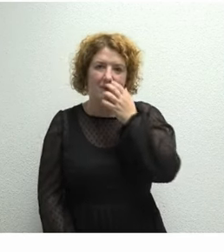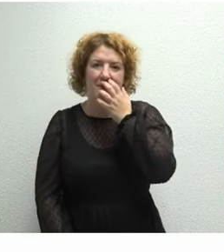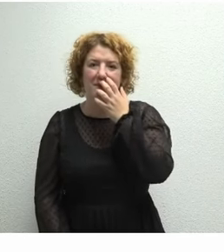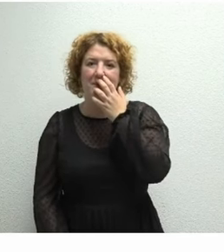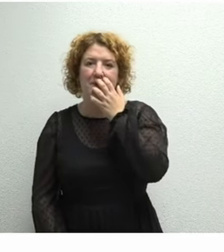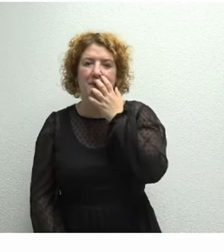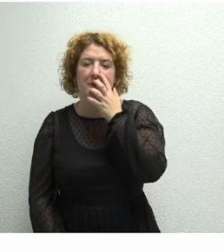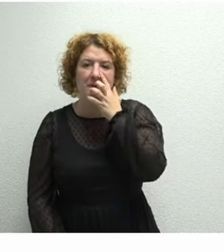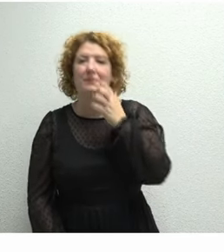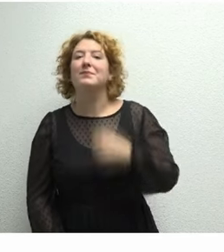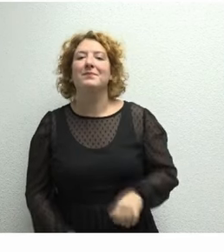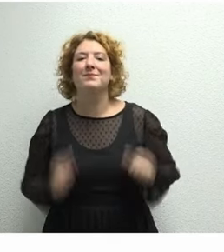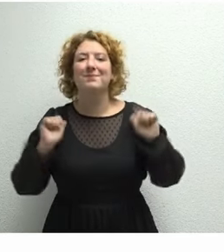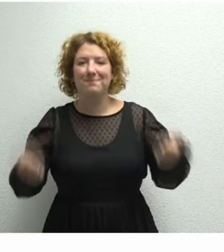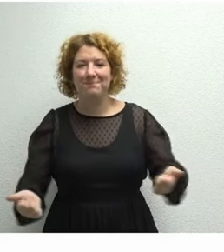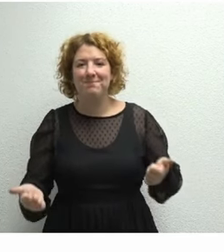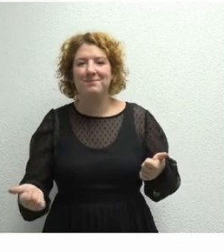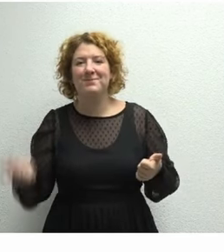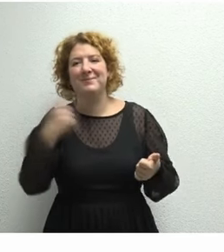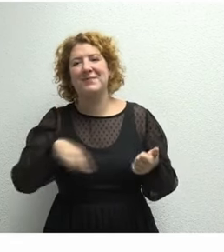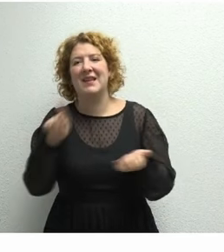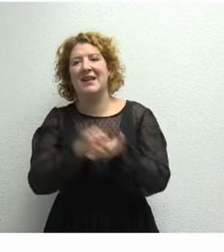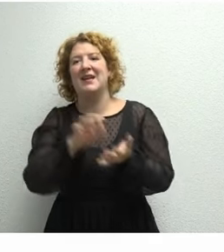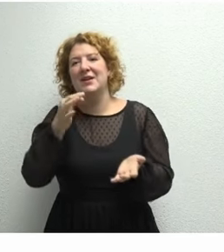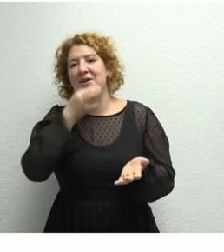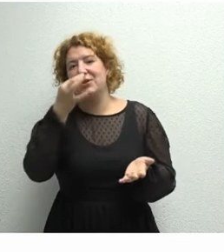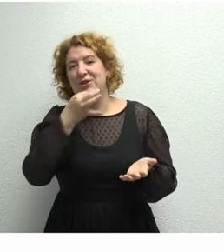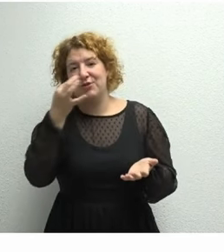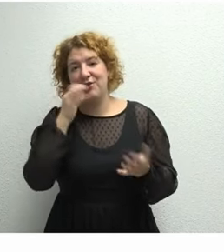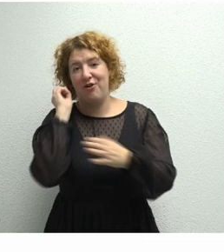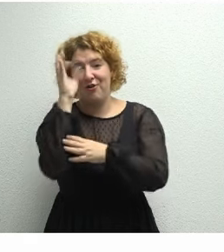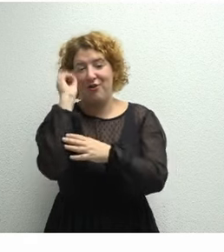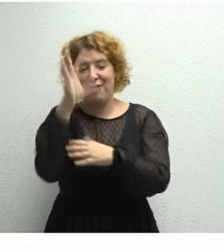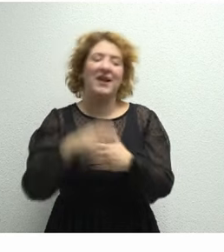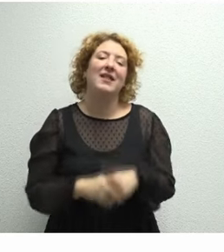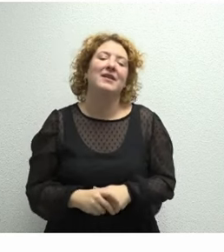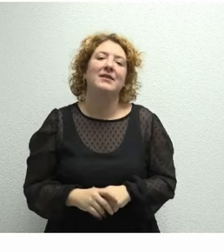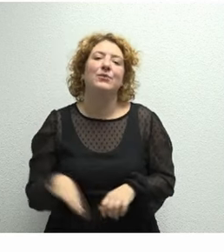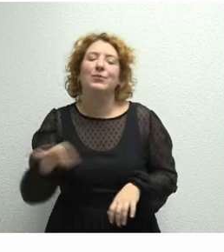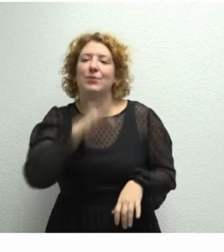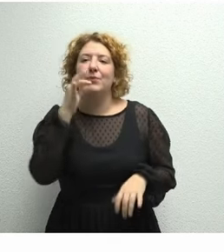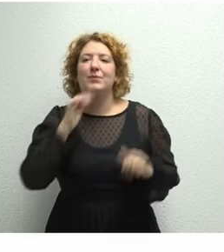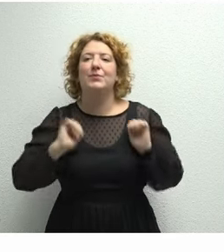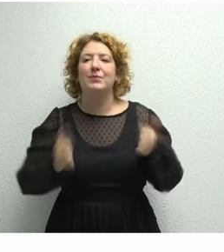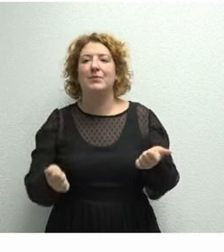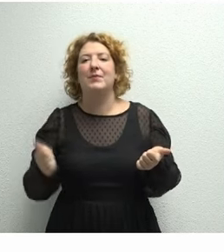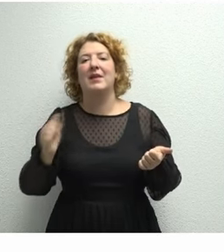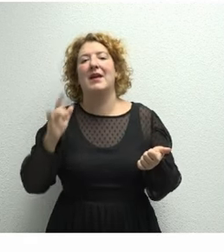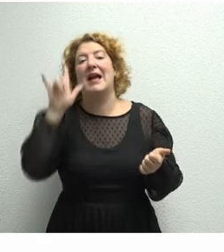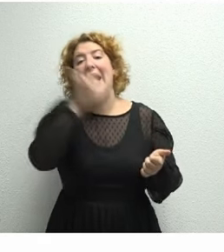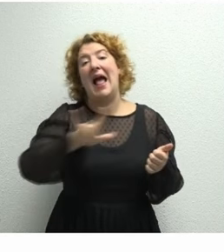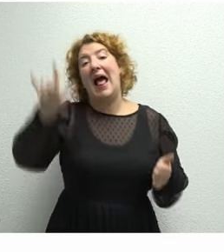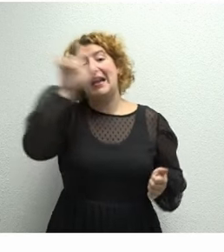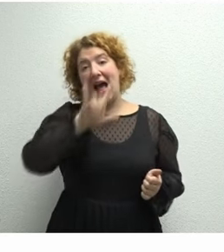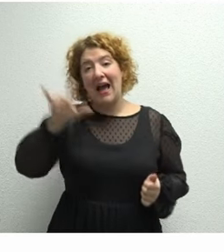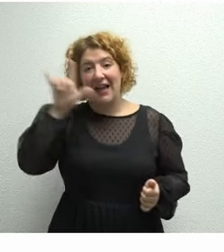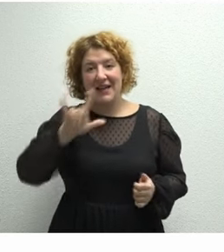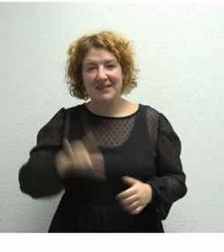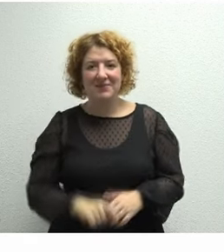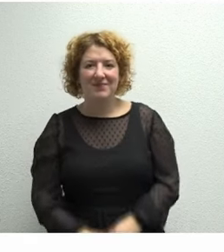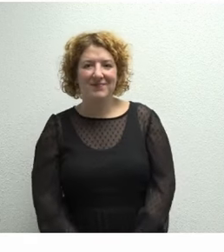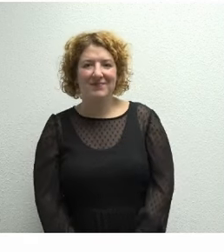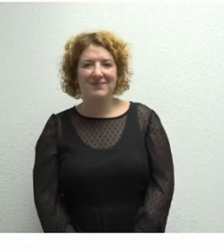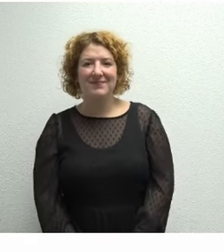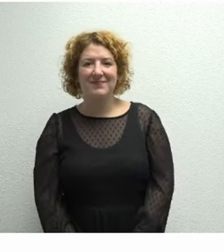Bueno pues ahora sí vamos a a retomar un poco la jornada vamos a a empezar la tarde con con Canarias